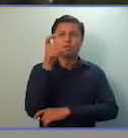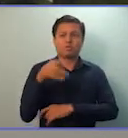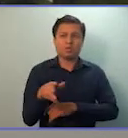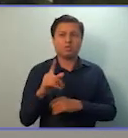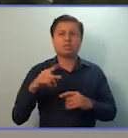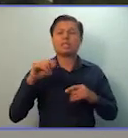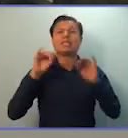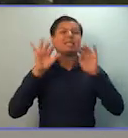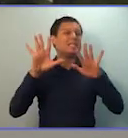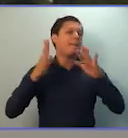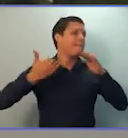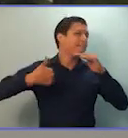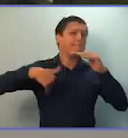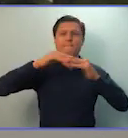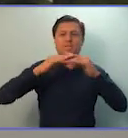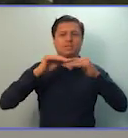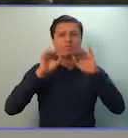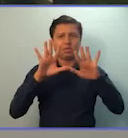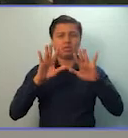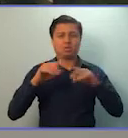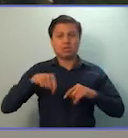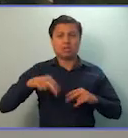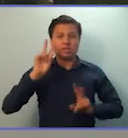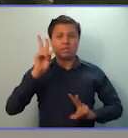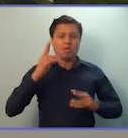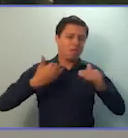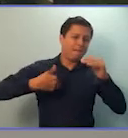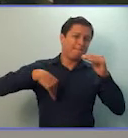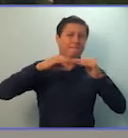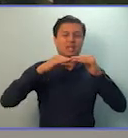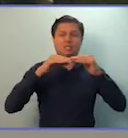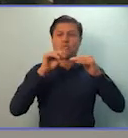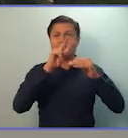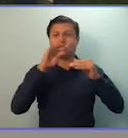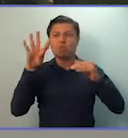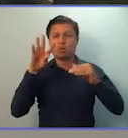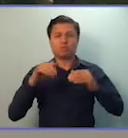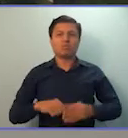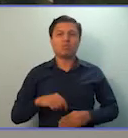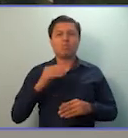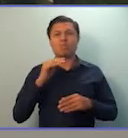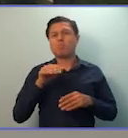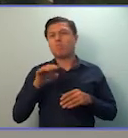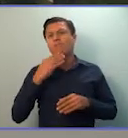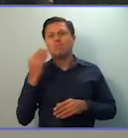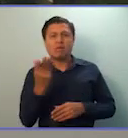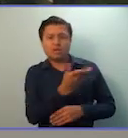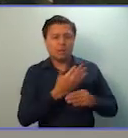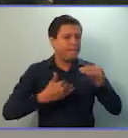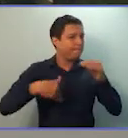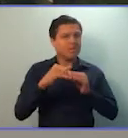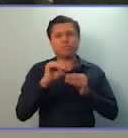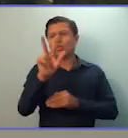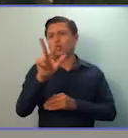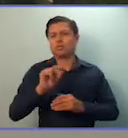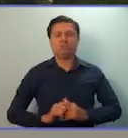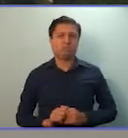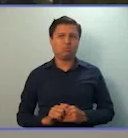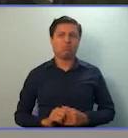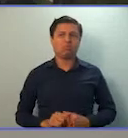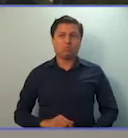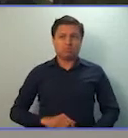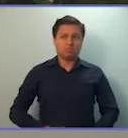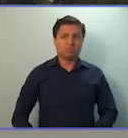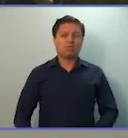pero las formas de votar básicas que la gente debe tener en cuenta es votar por bandera por sobre la fotografía del partido de mi preferencia